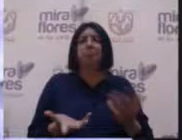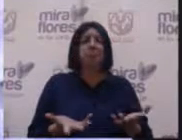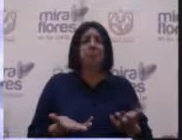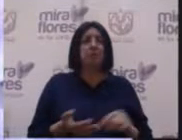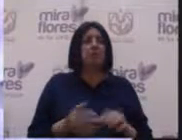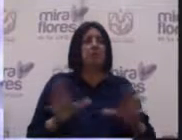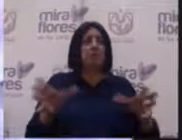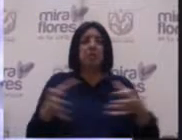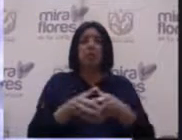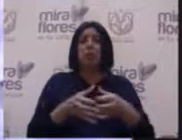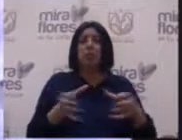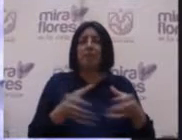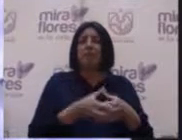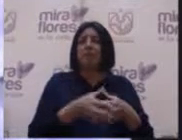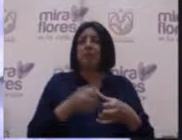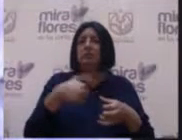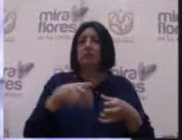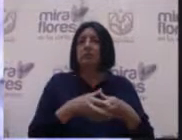comité de